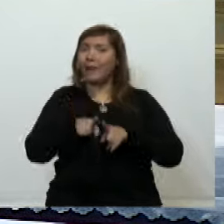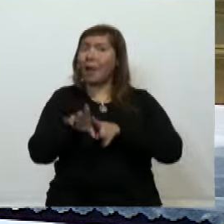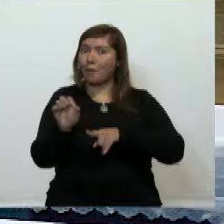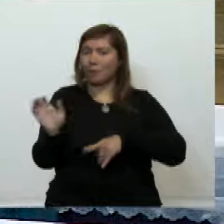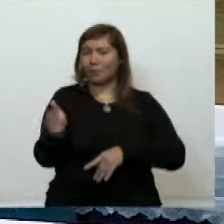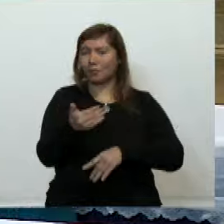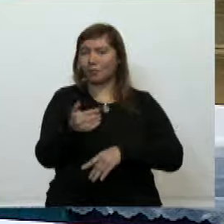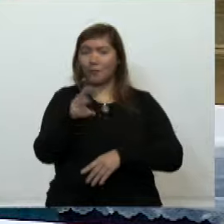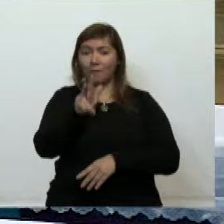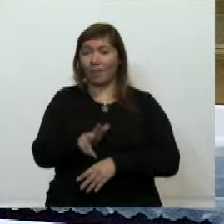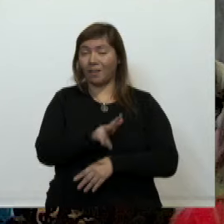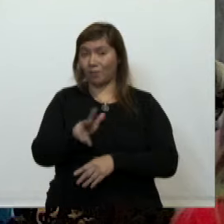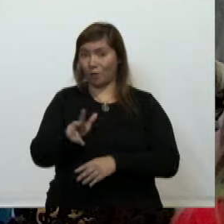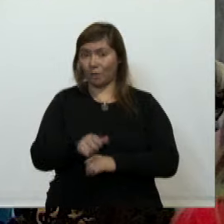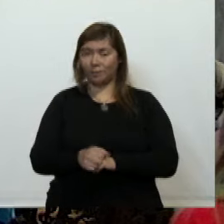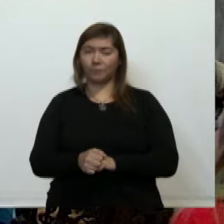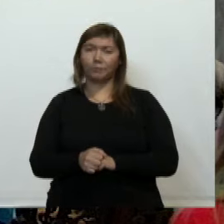bendición.